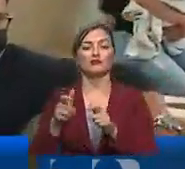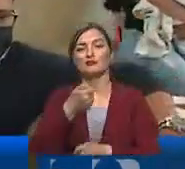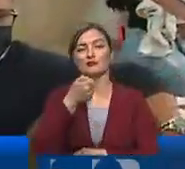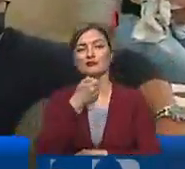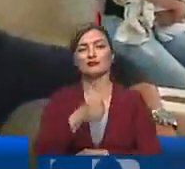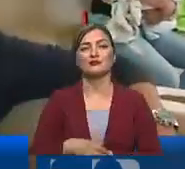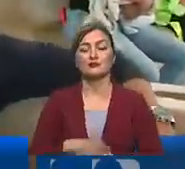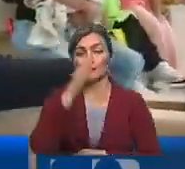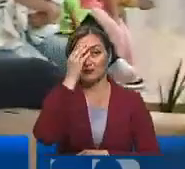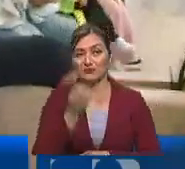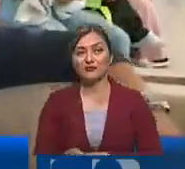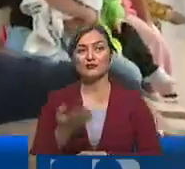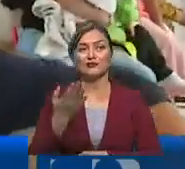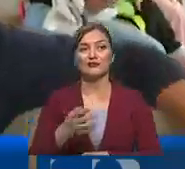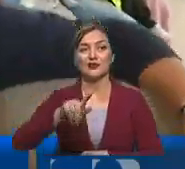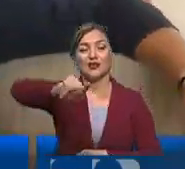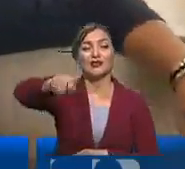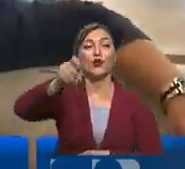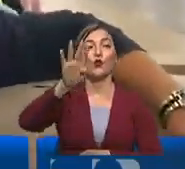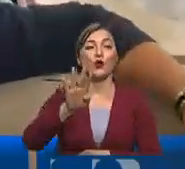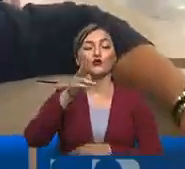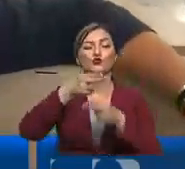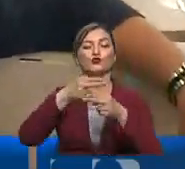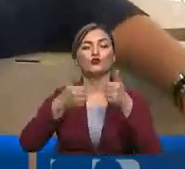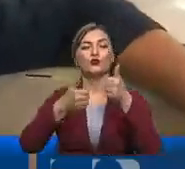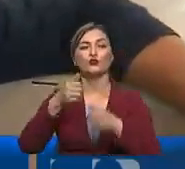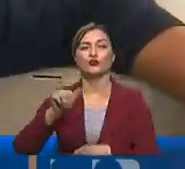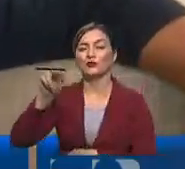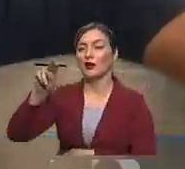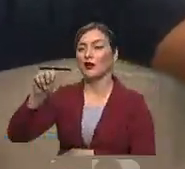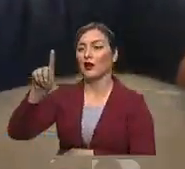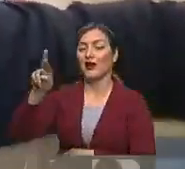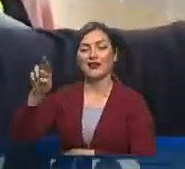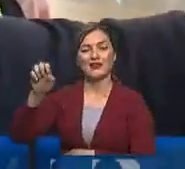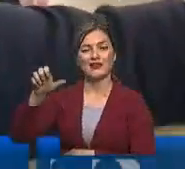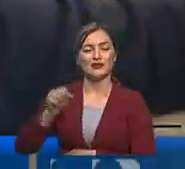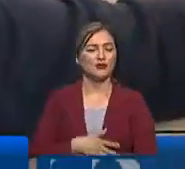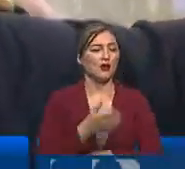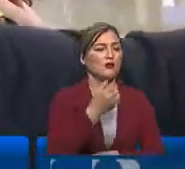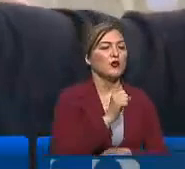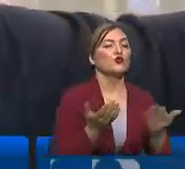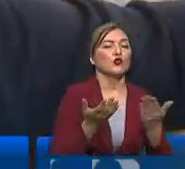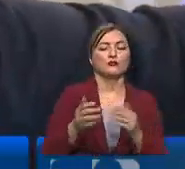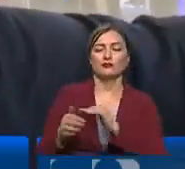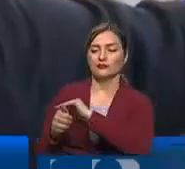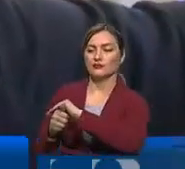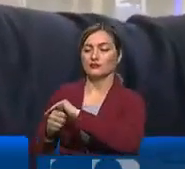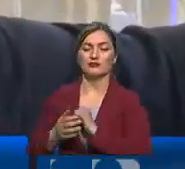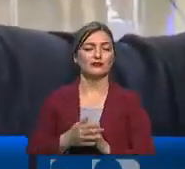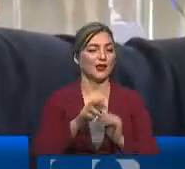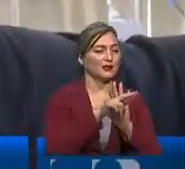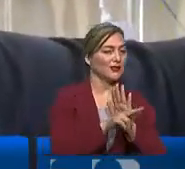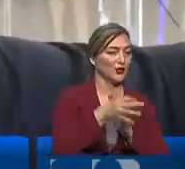encuentran acá. Muy buenos días, estamos en vivo para Teleamazonas. ¿Cuál es su nombre? Andrés. ¿Y usted hacia dónde viaja? A Galápagos. ¿Y tiene todos